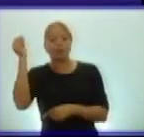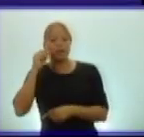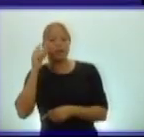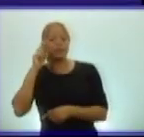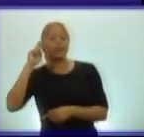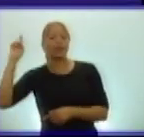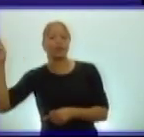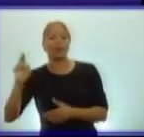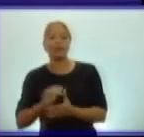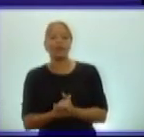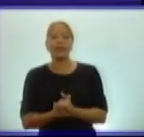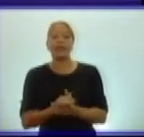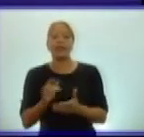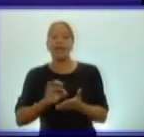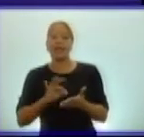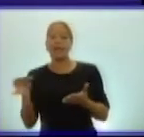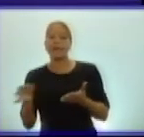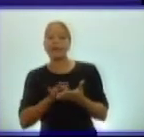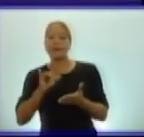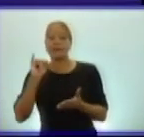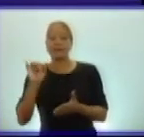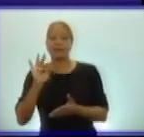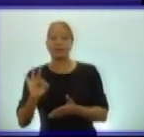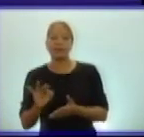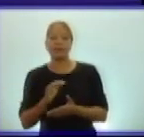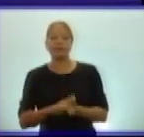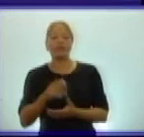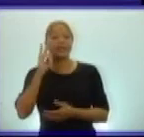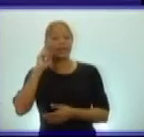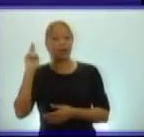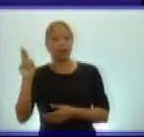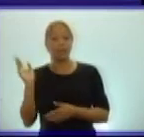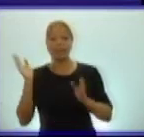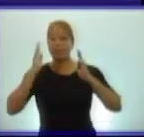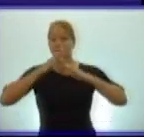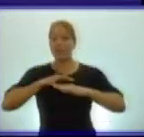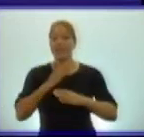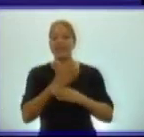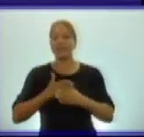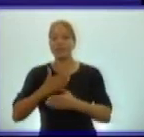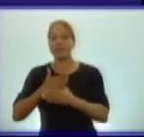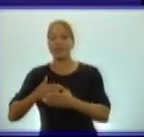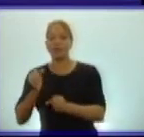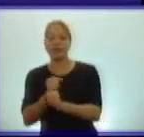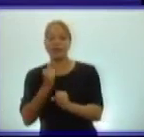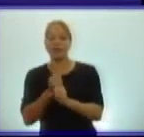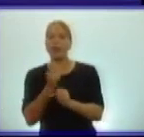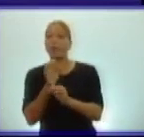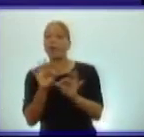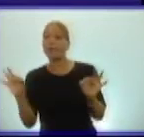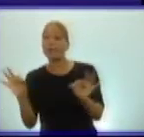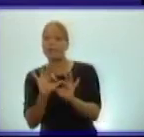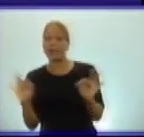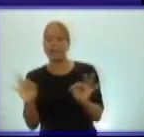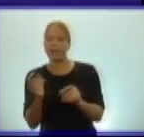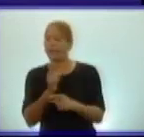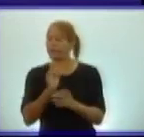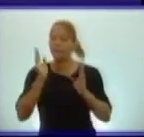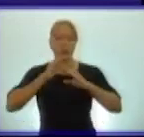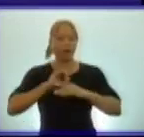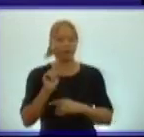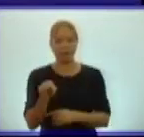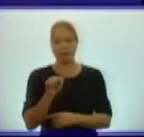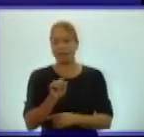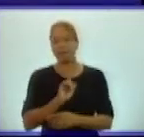profundizar en ello en la página 68 del libro de texto. Dice, recuerden que no existía la división del trabajo por especialidades. En ese señorío